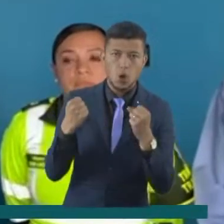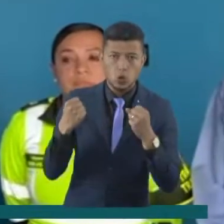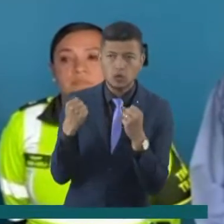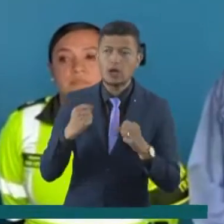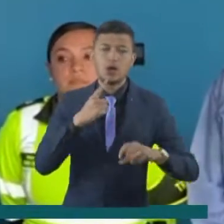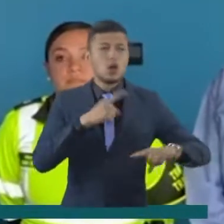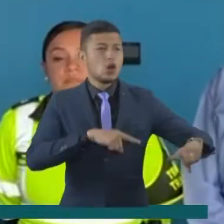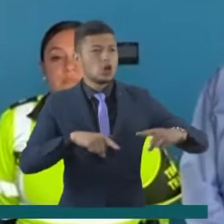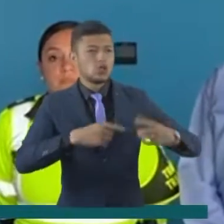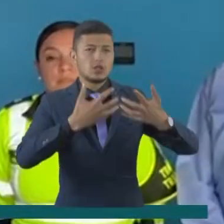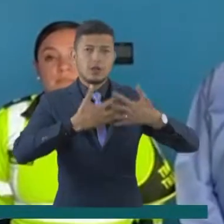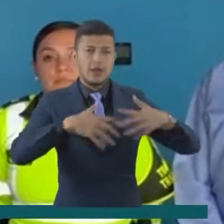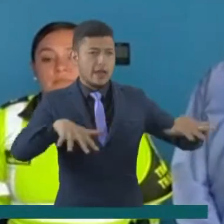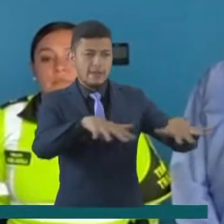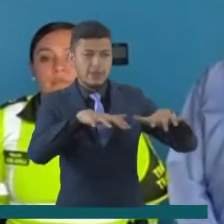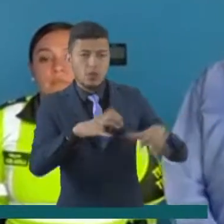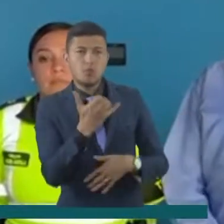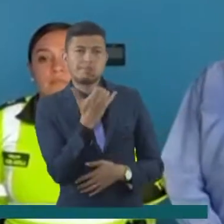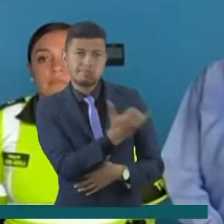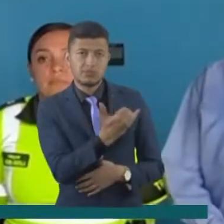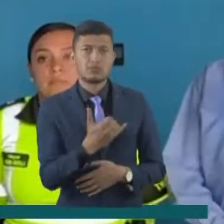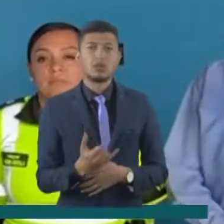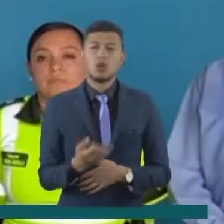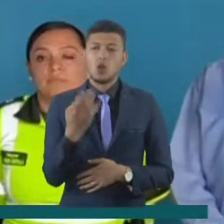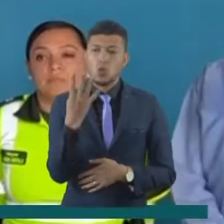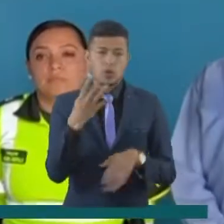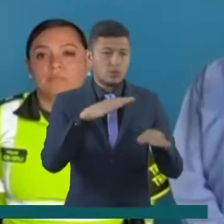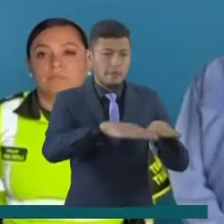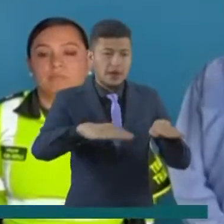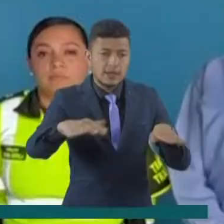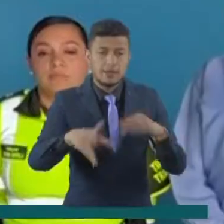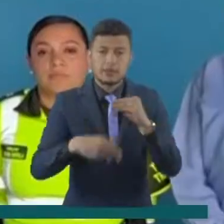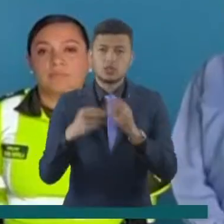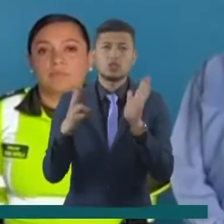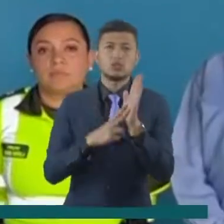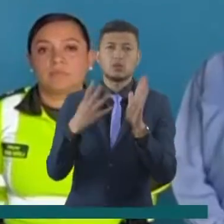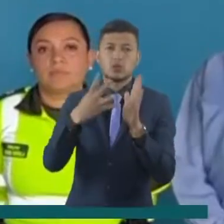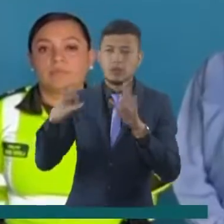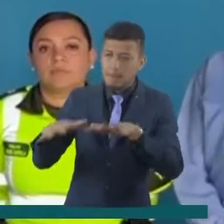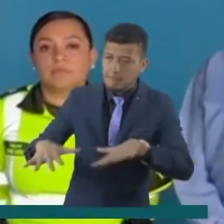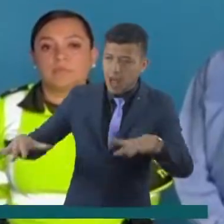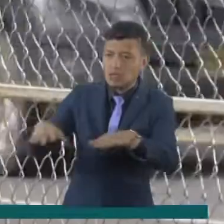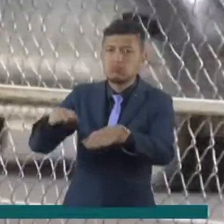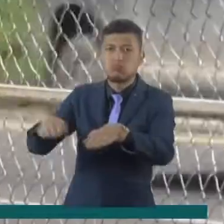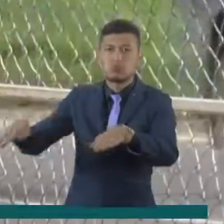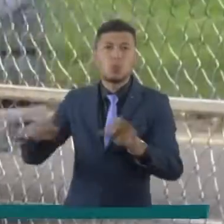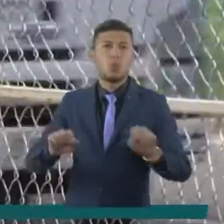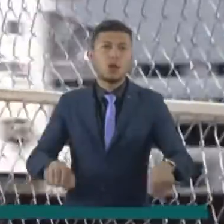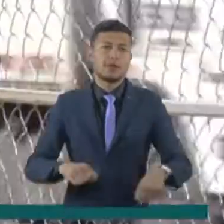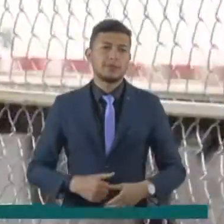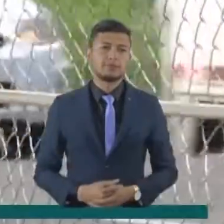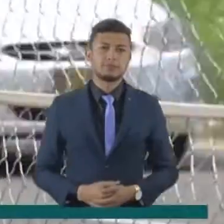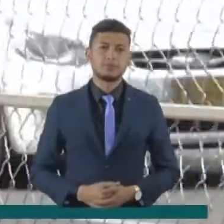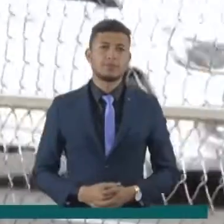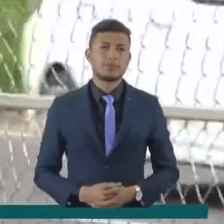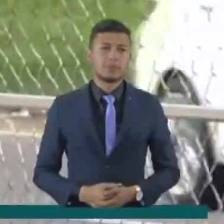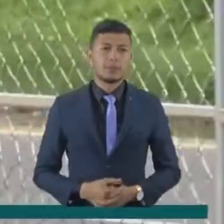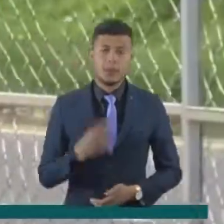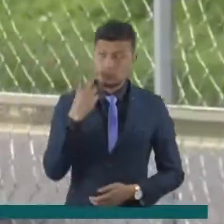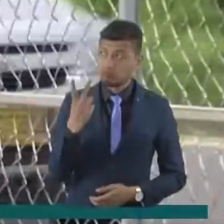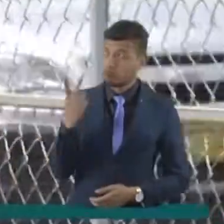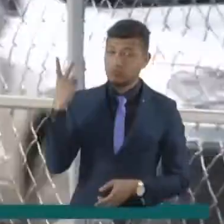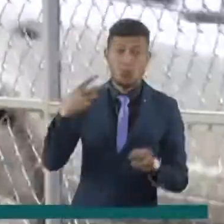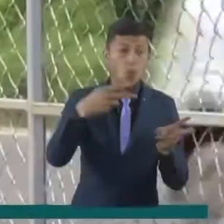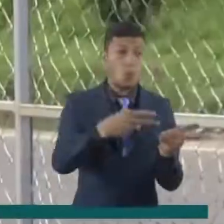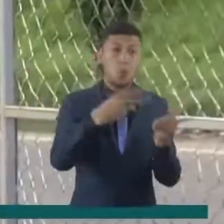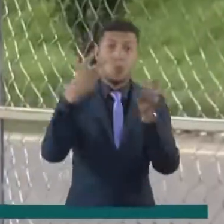Bogotá y coordinadores del evento. Medidas como más de 4 parqueaderos y más de 2.400 plazas para aparcar. El puente